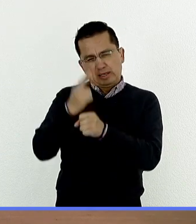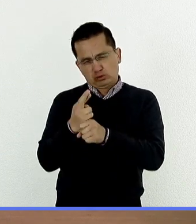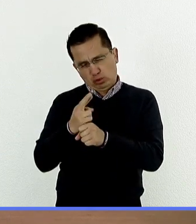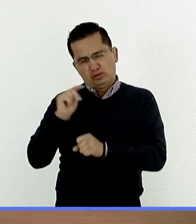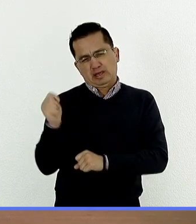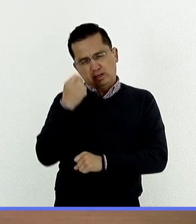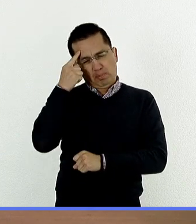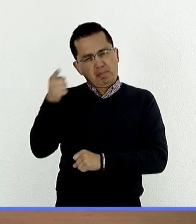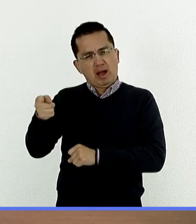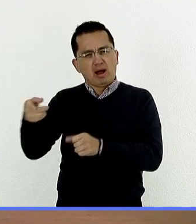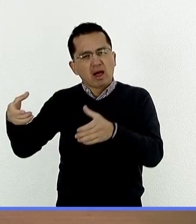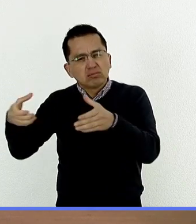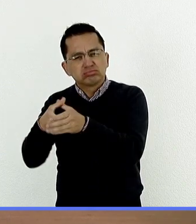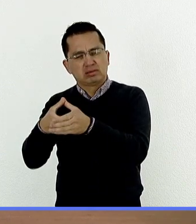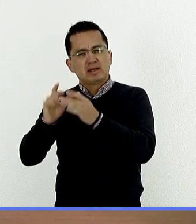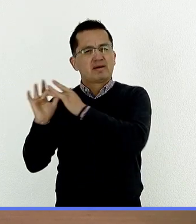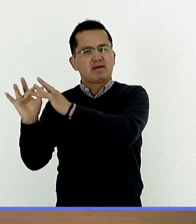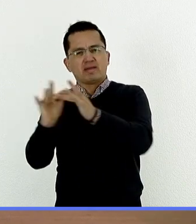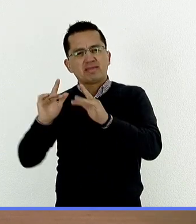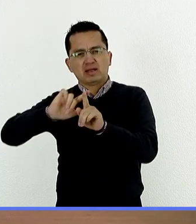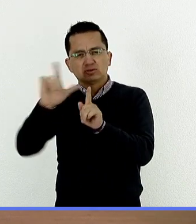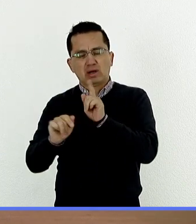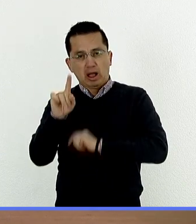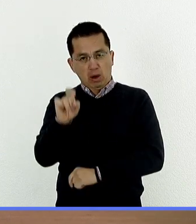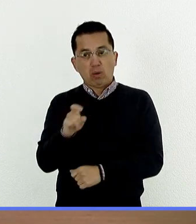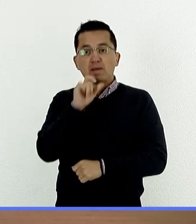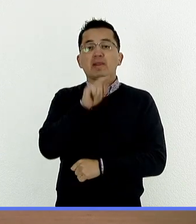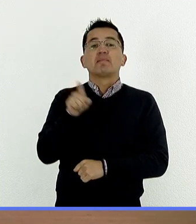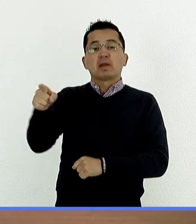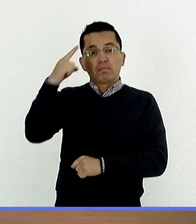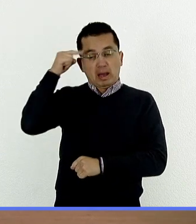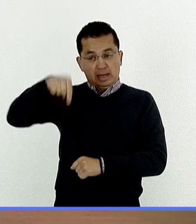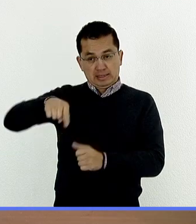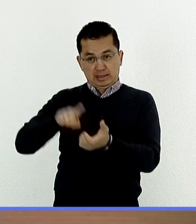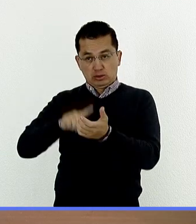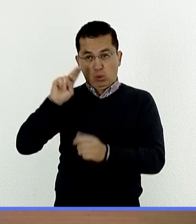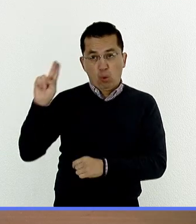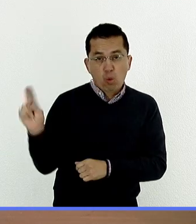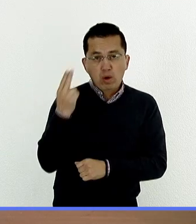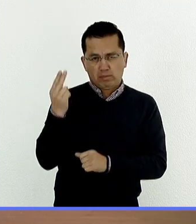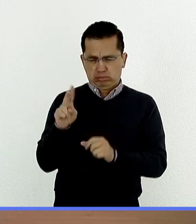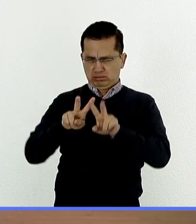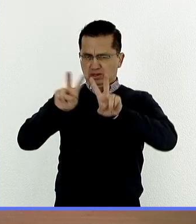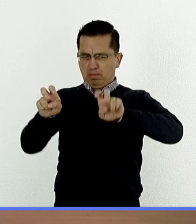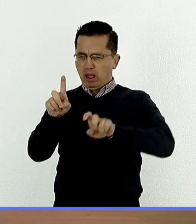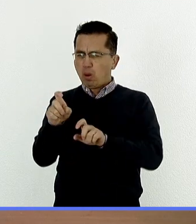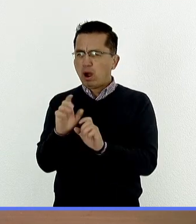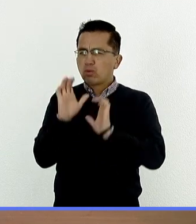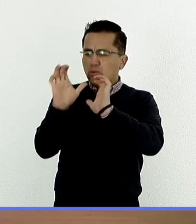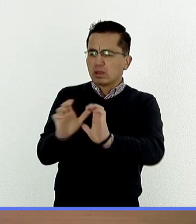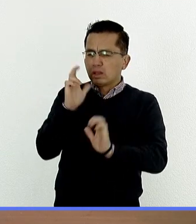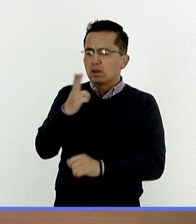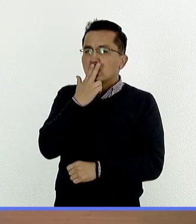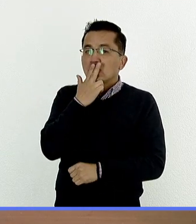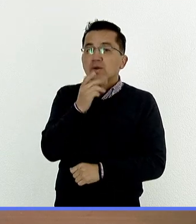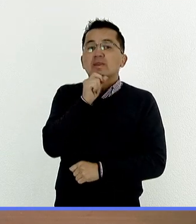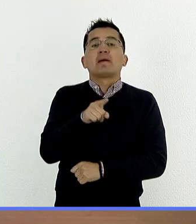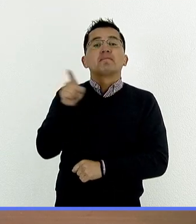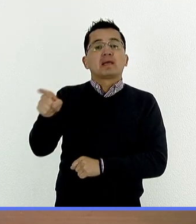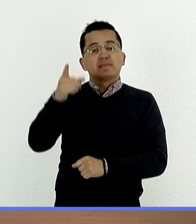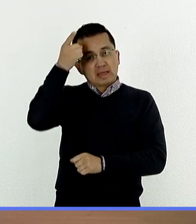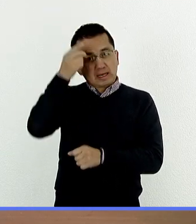es director del programa de manejo uso y reuso del agua también en nuestra casa de estudios y director general de este Centro Regional de